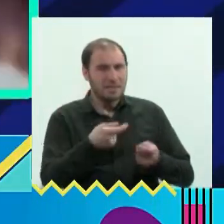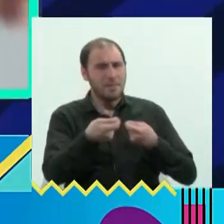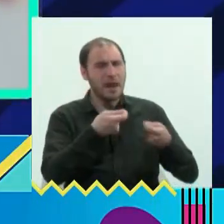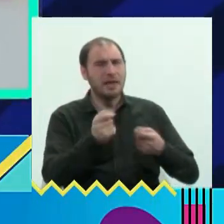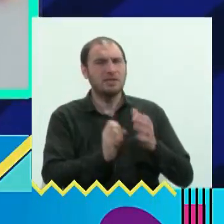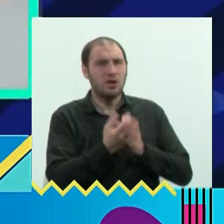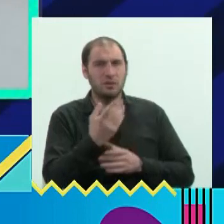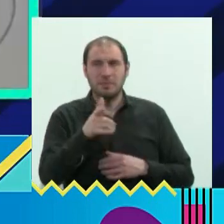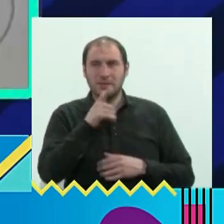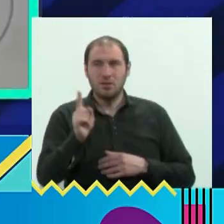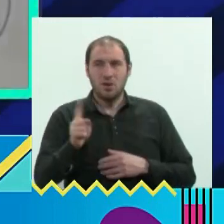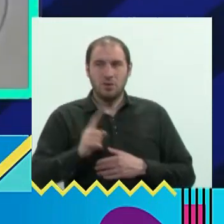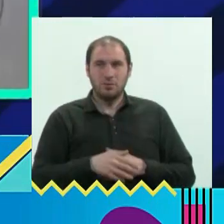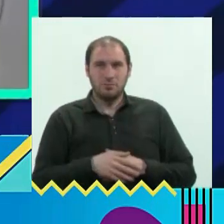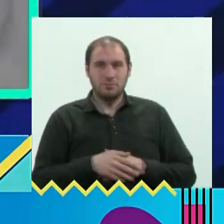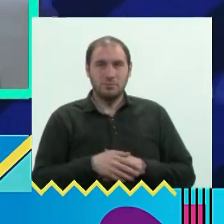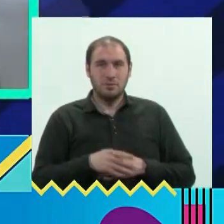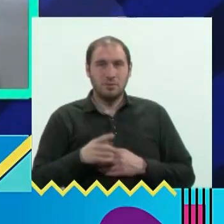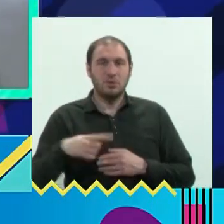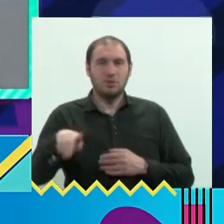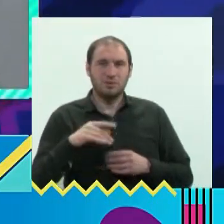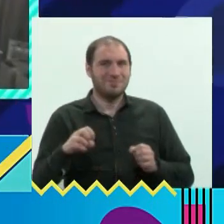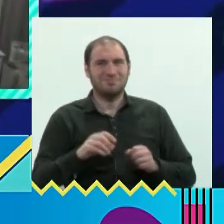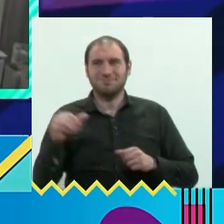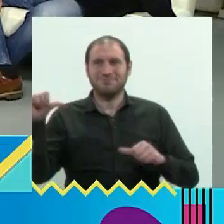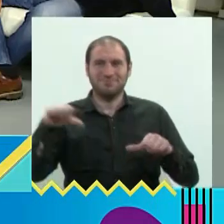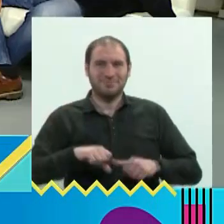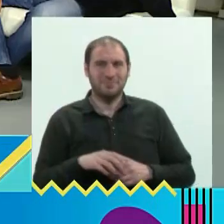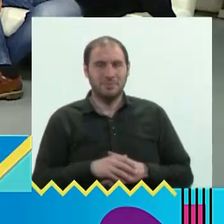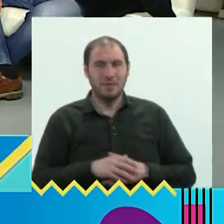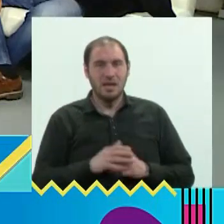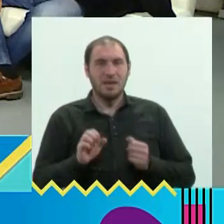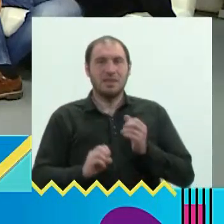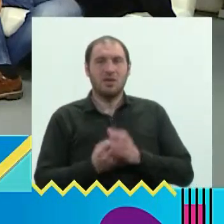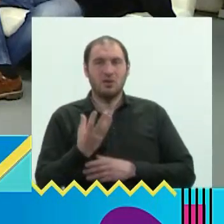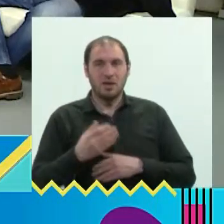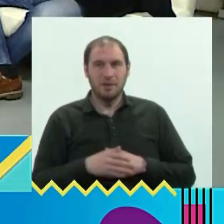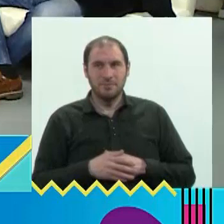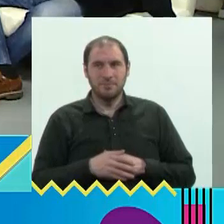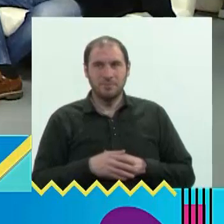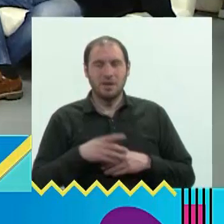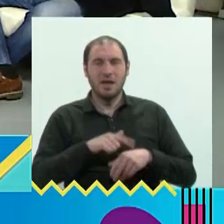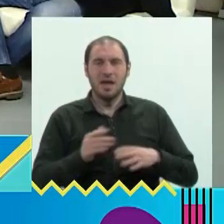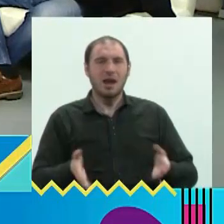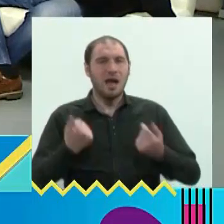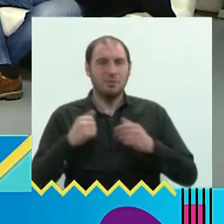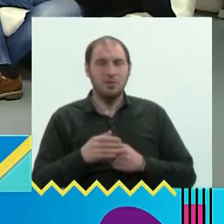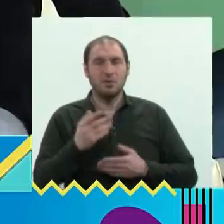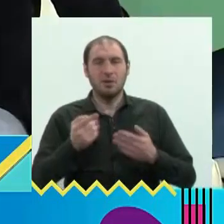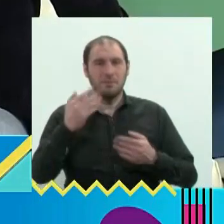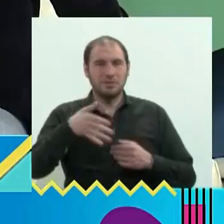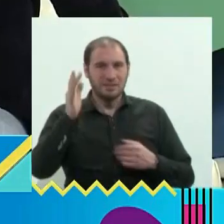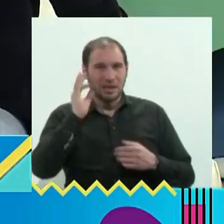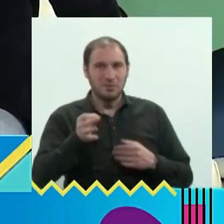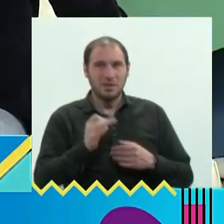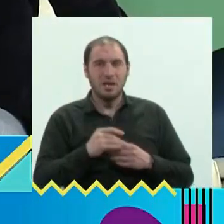estas tecnologías? Yo creo que vamos atrás en eso, ¿no? Es decir, la tecnología va más rápidamente que la conciencia